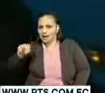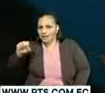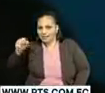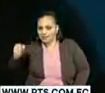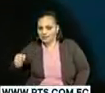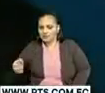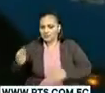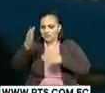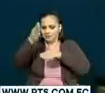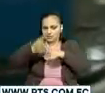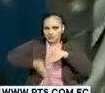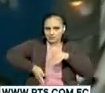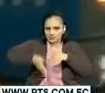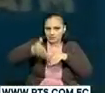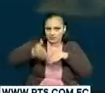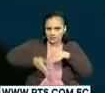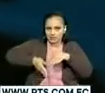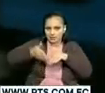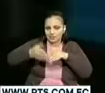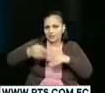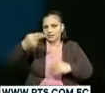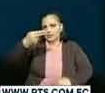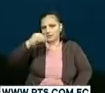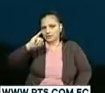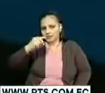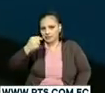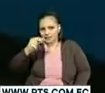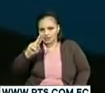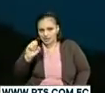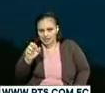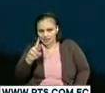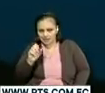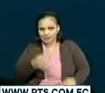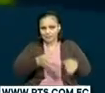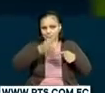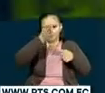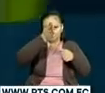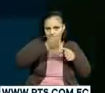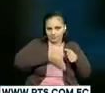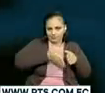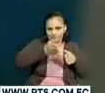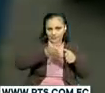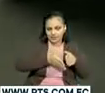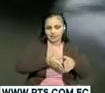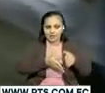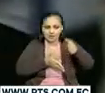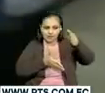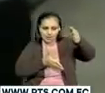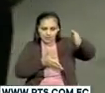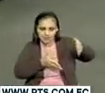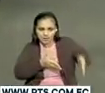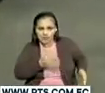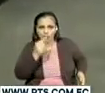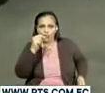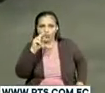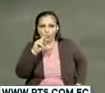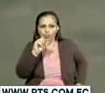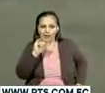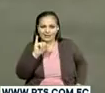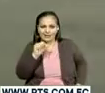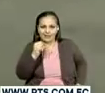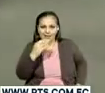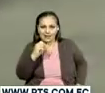alertar de estos cambios que se están generando. Bueno, en todo caso, es lo que podemos reportar hasta esta hora de la mañana desde la